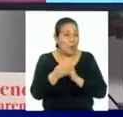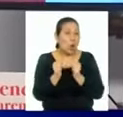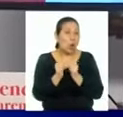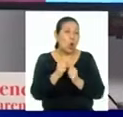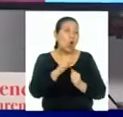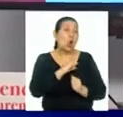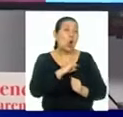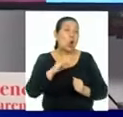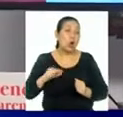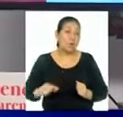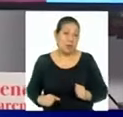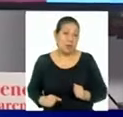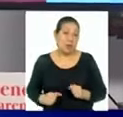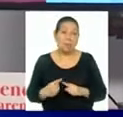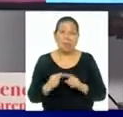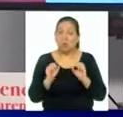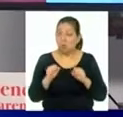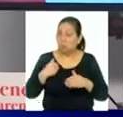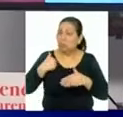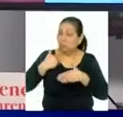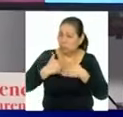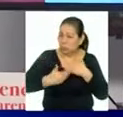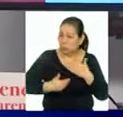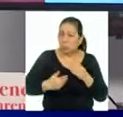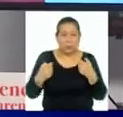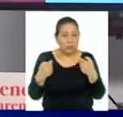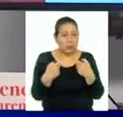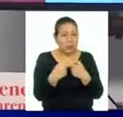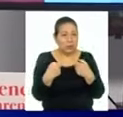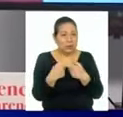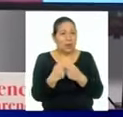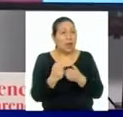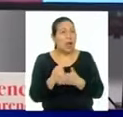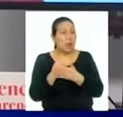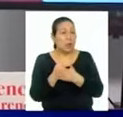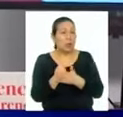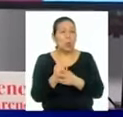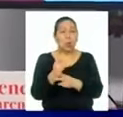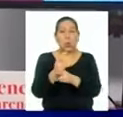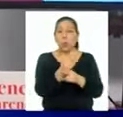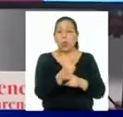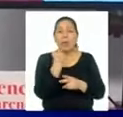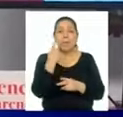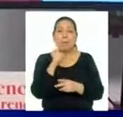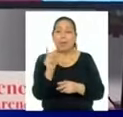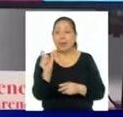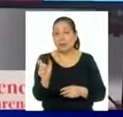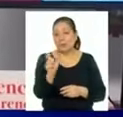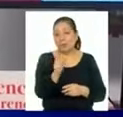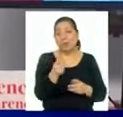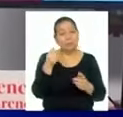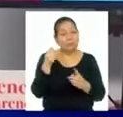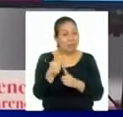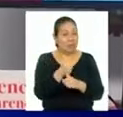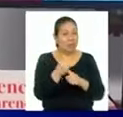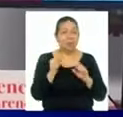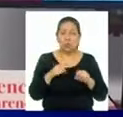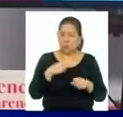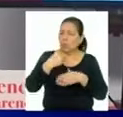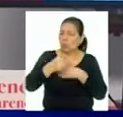el gobernador regional y poder generar una red de atención y de prevención para estos casos de violencia.